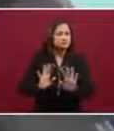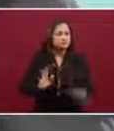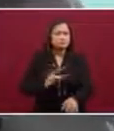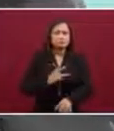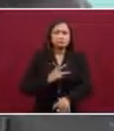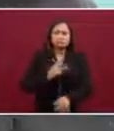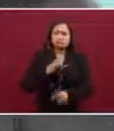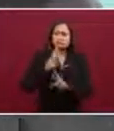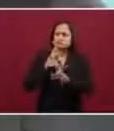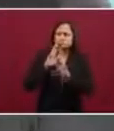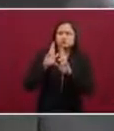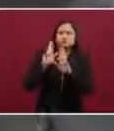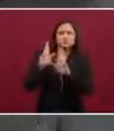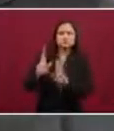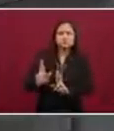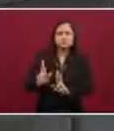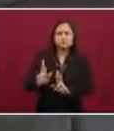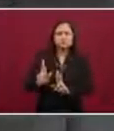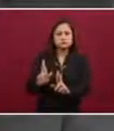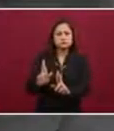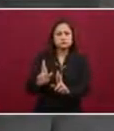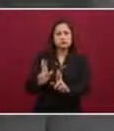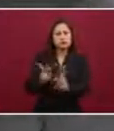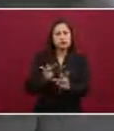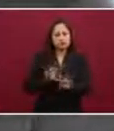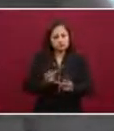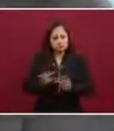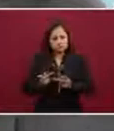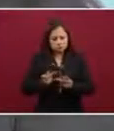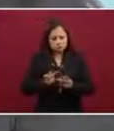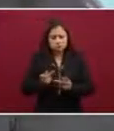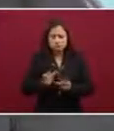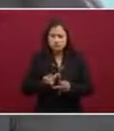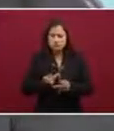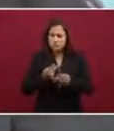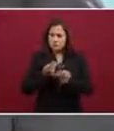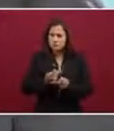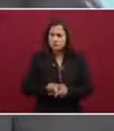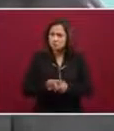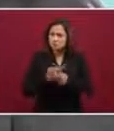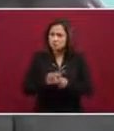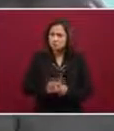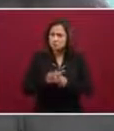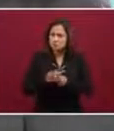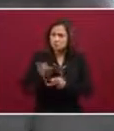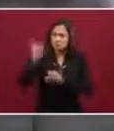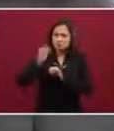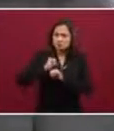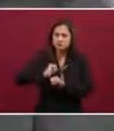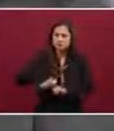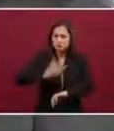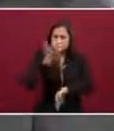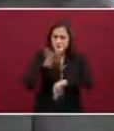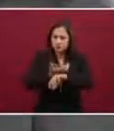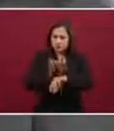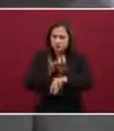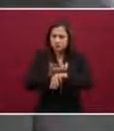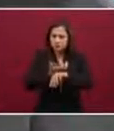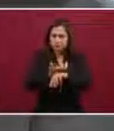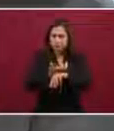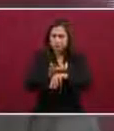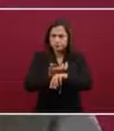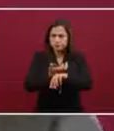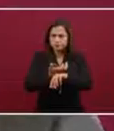respeto a las autoridades de eeuu con